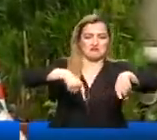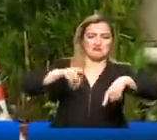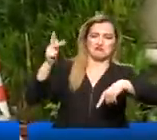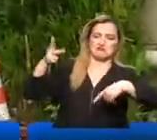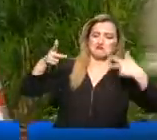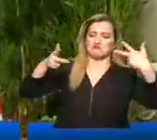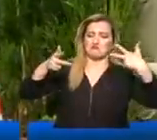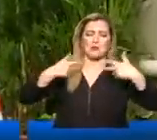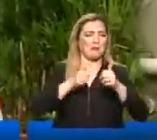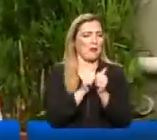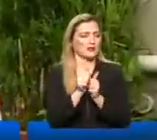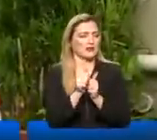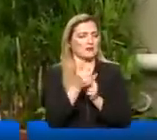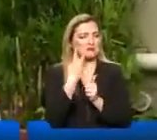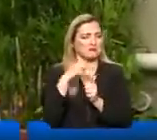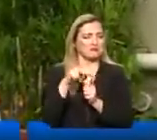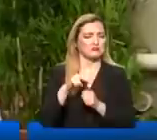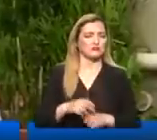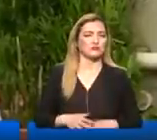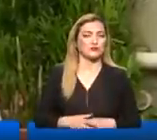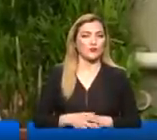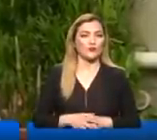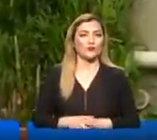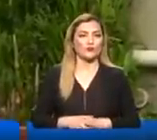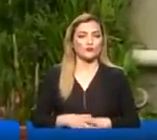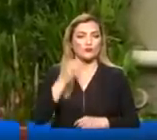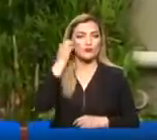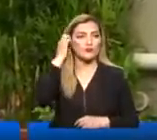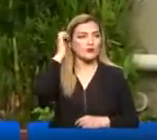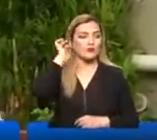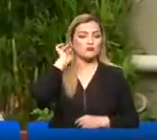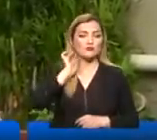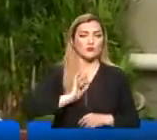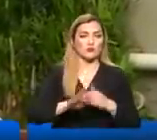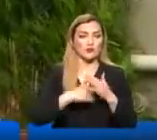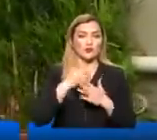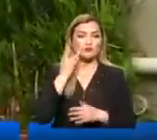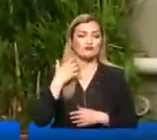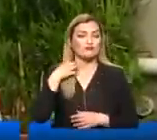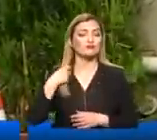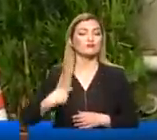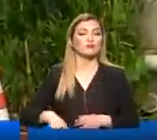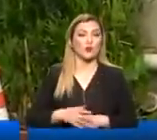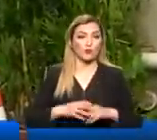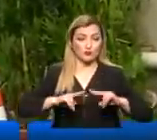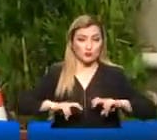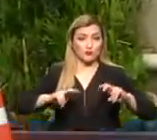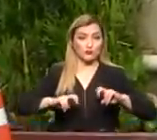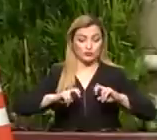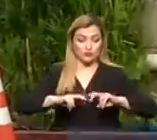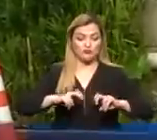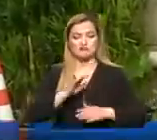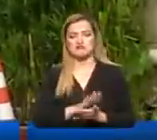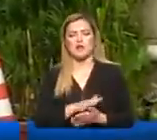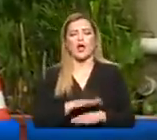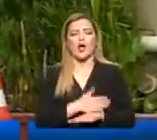otros edificios de las cámaras que salen algunos individuos de manera sospechosa. Como le digo, todo eso se va a determinar y vamos a iniciar una investigación para poder